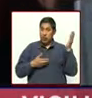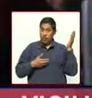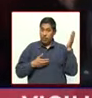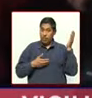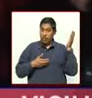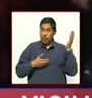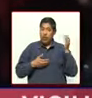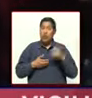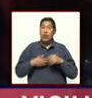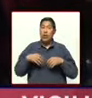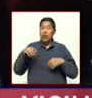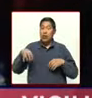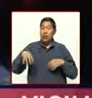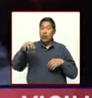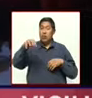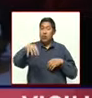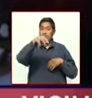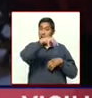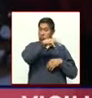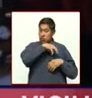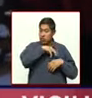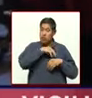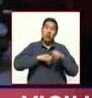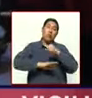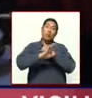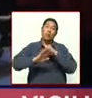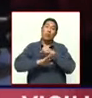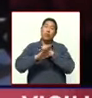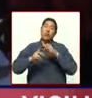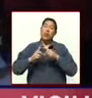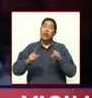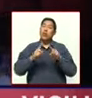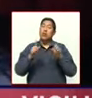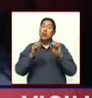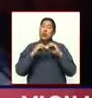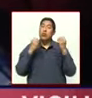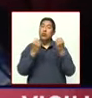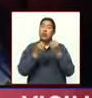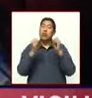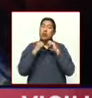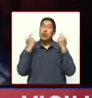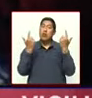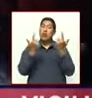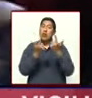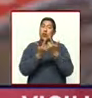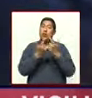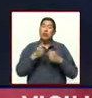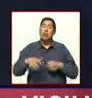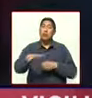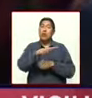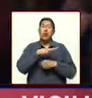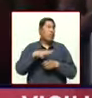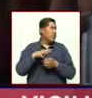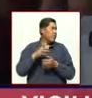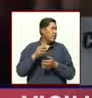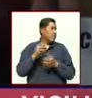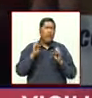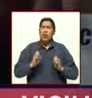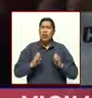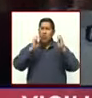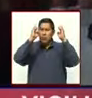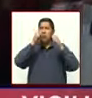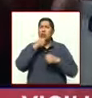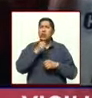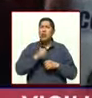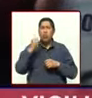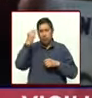las 4 esquinas de la Plaza Murillo están siendo resguardadas por distintas organizaciones sociales. Del lado donde es el edificio viejo